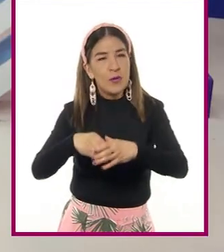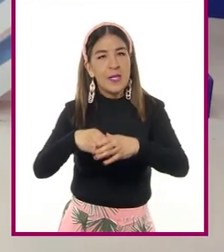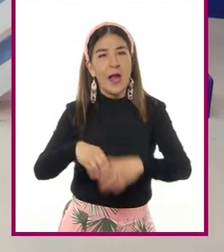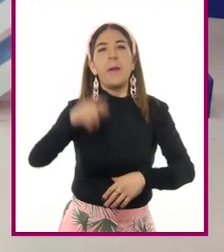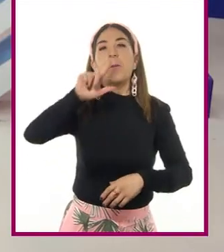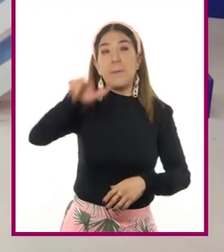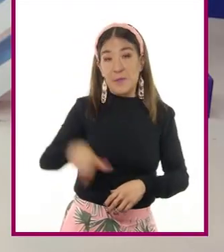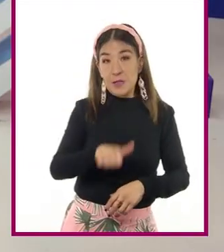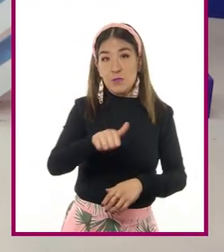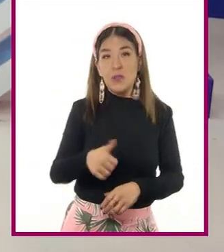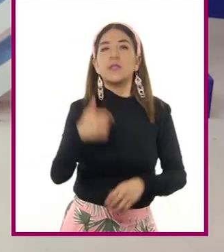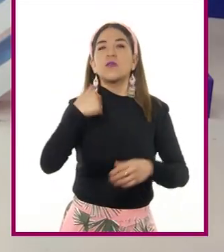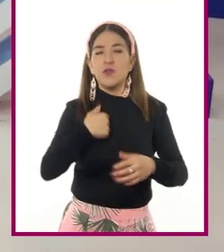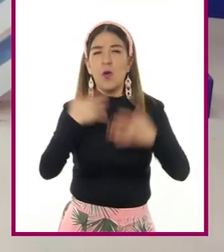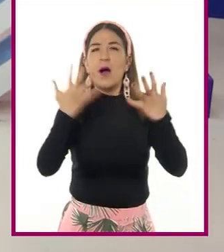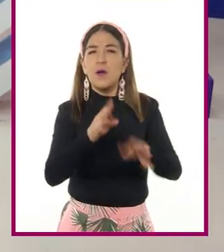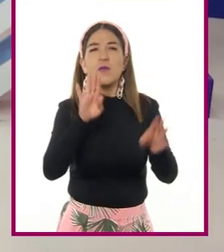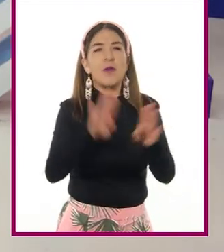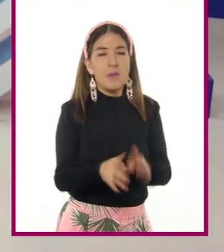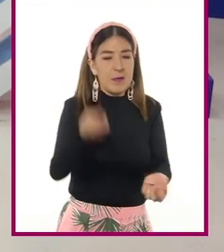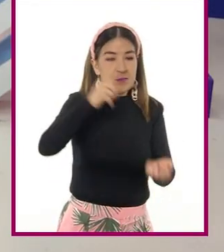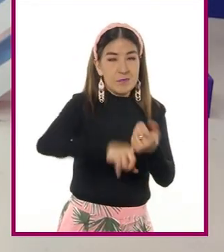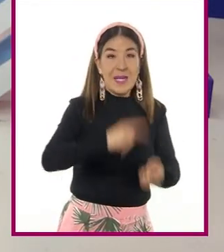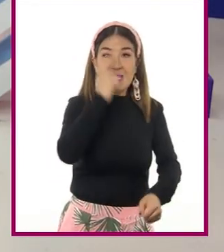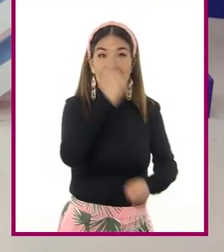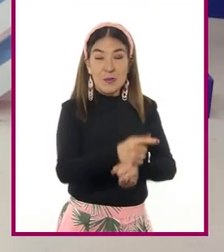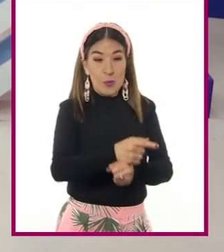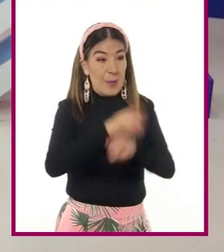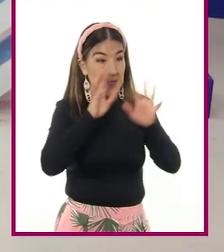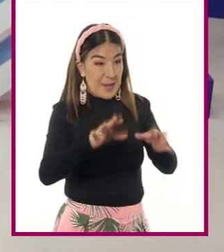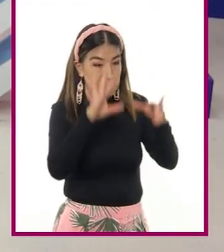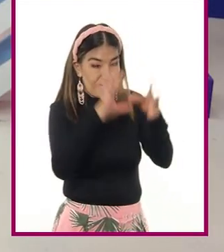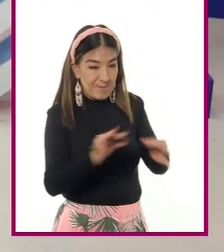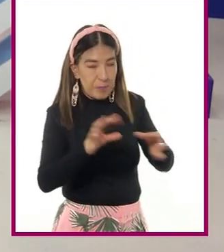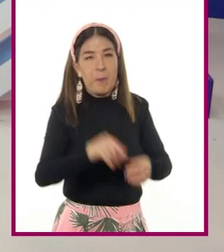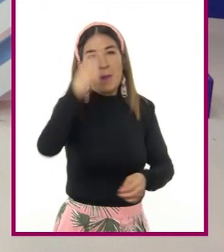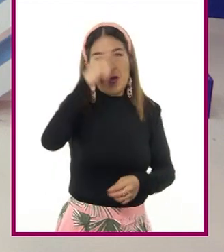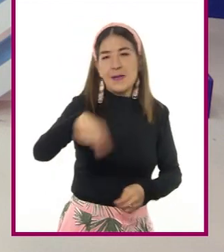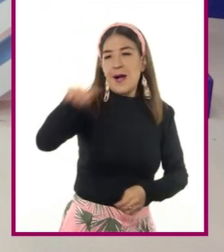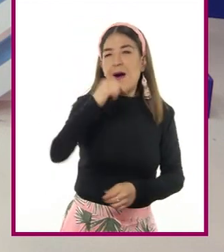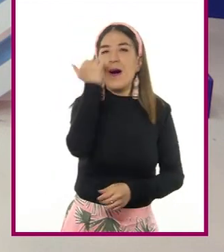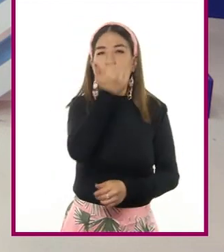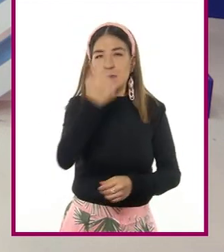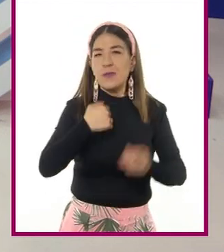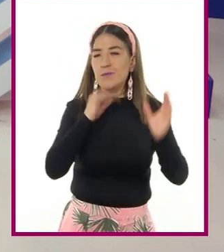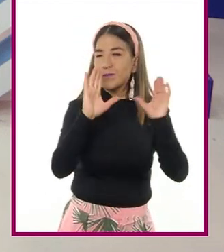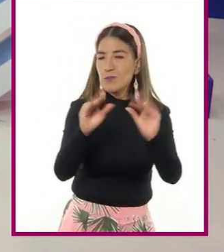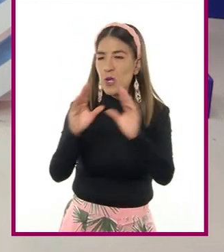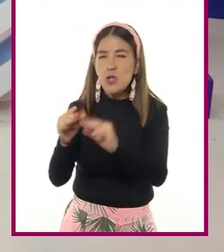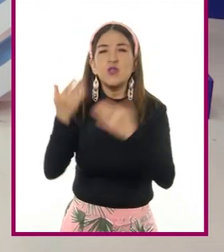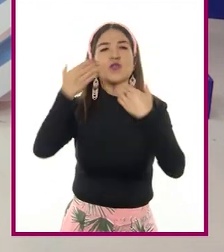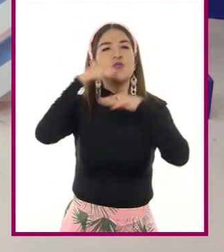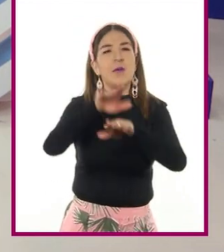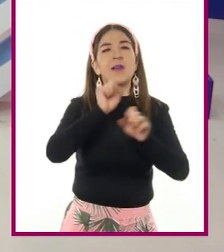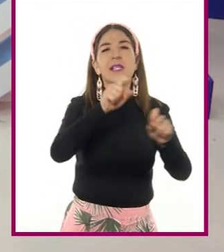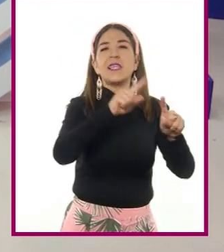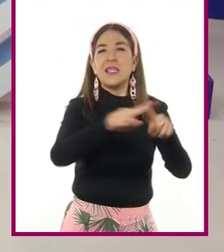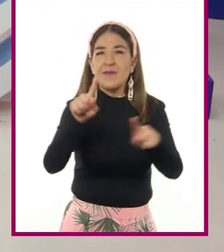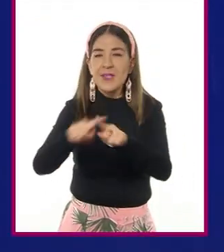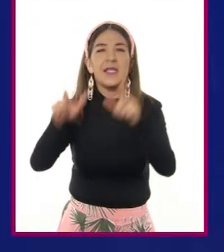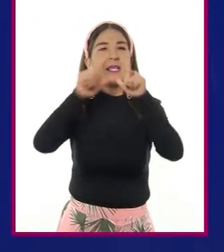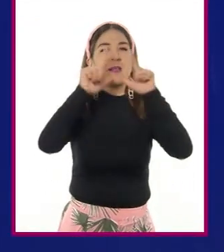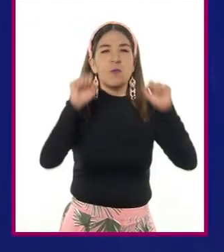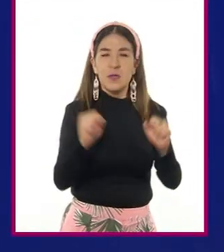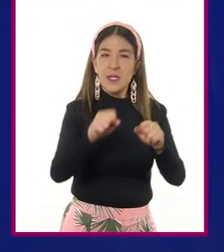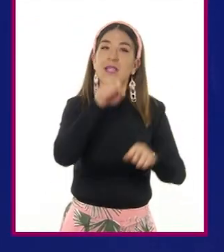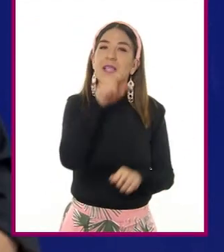para llevar todo mi descubrimiento a mis alumnos, ya que estudiaremos en algún momento sobre la diversidad